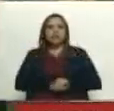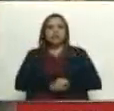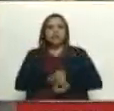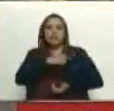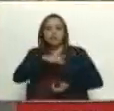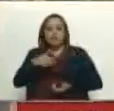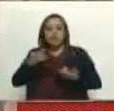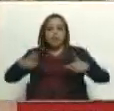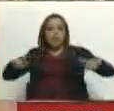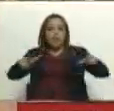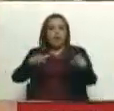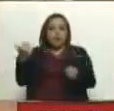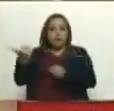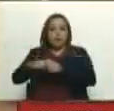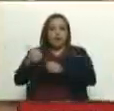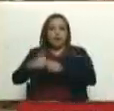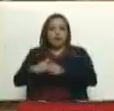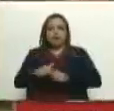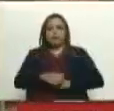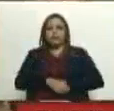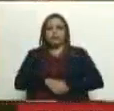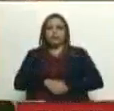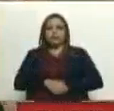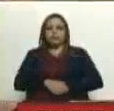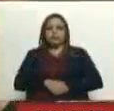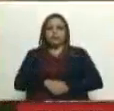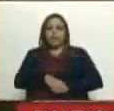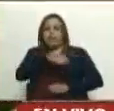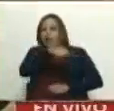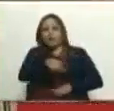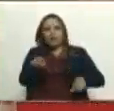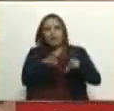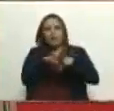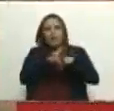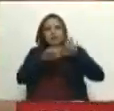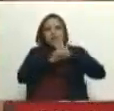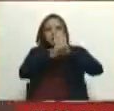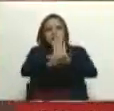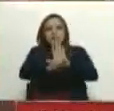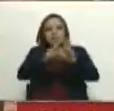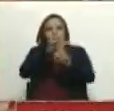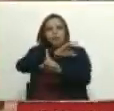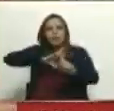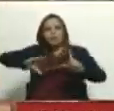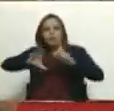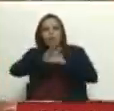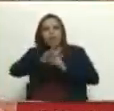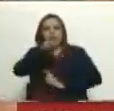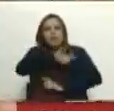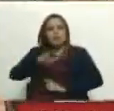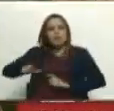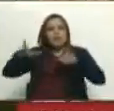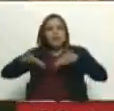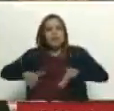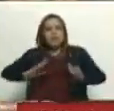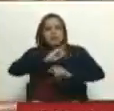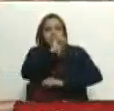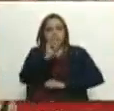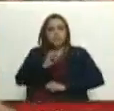nuestro lago de Maracaibo, un ícono cultural de los zulianos y zulianas.